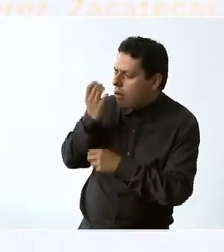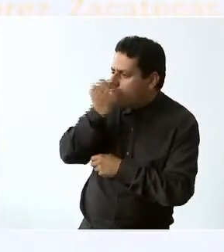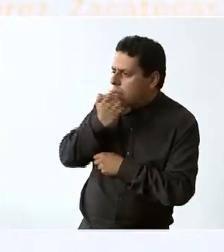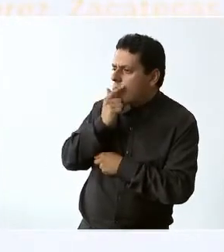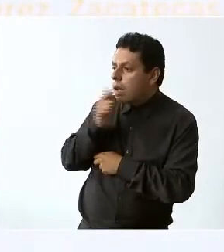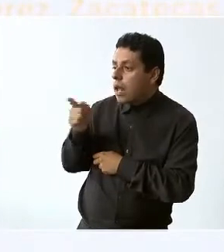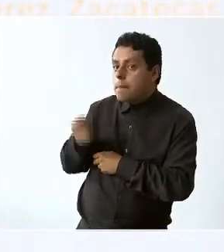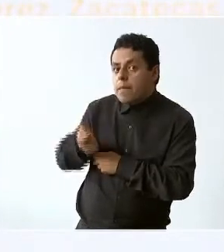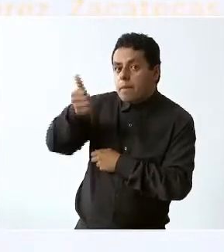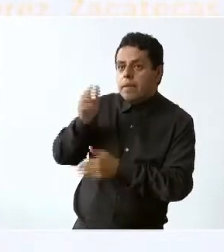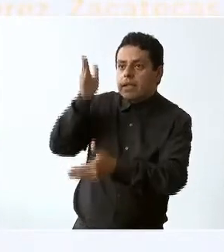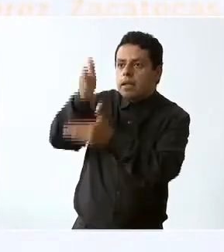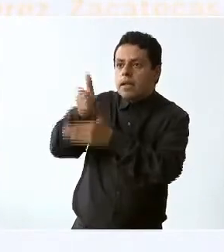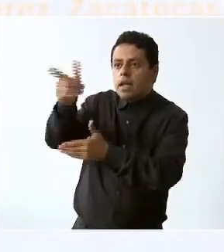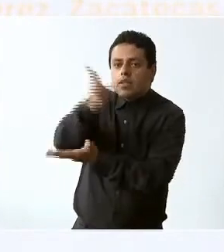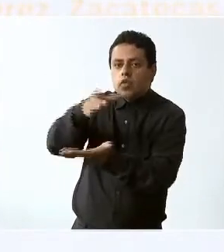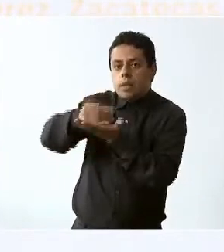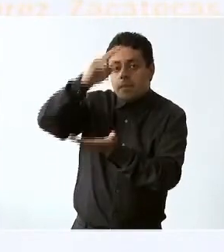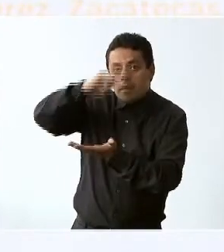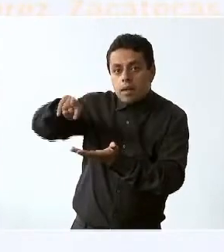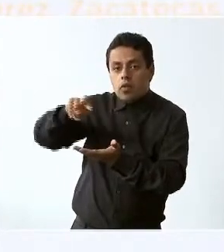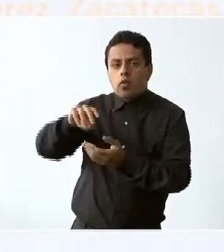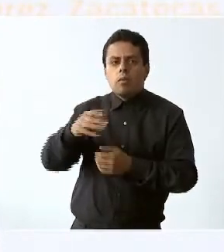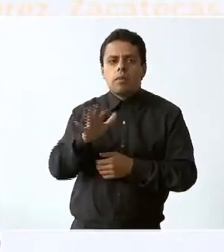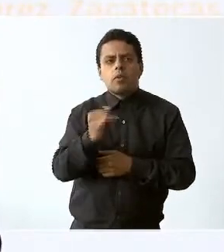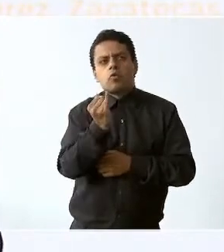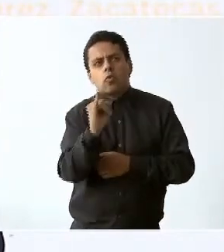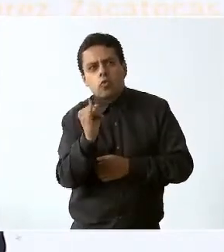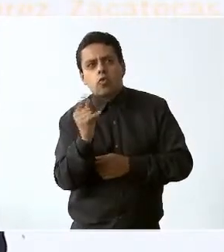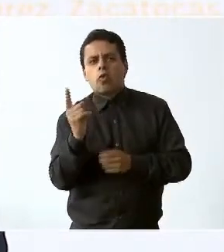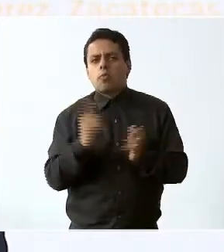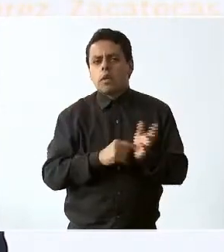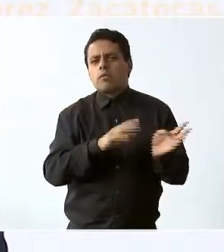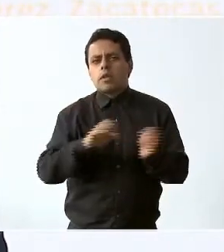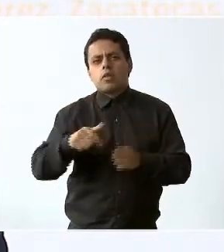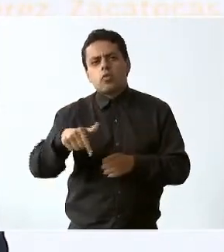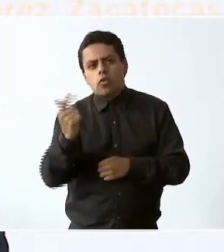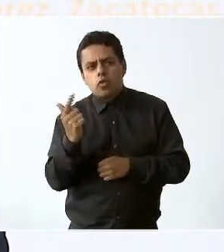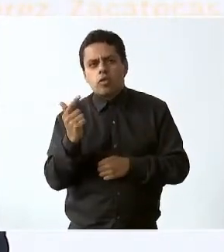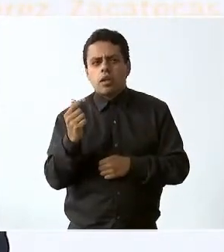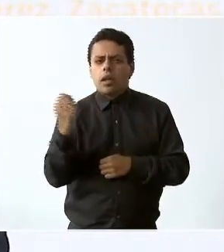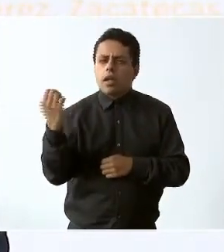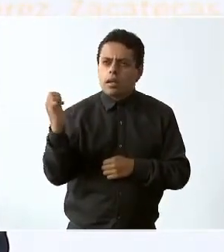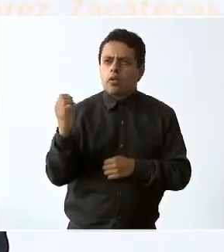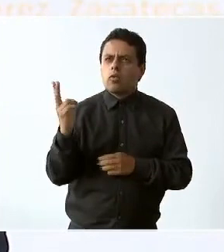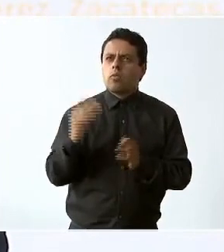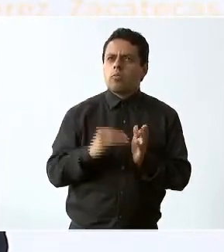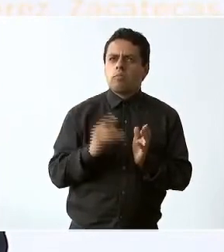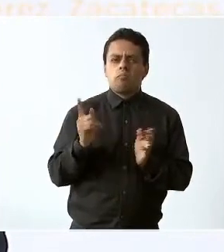Ciudad de México entre junio de 1912 y enero de 1913.